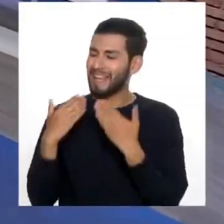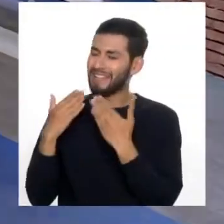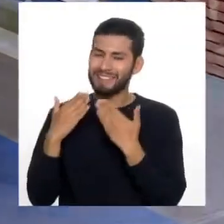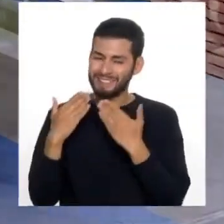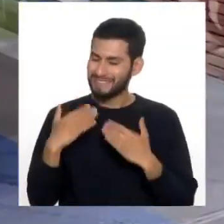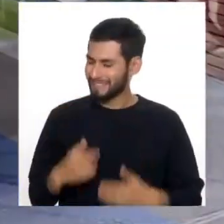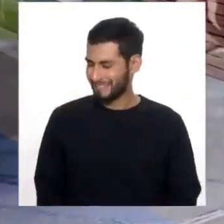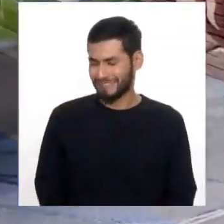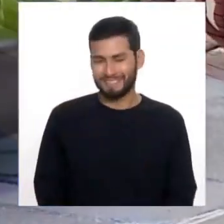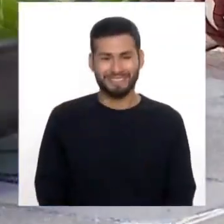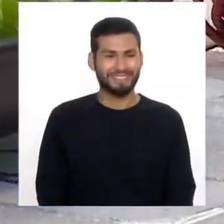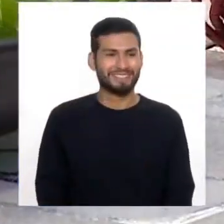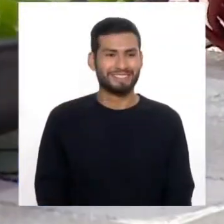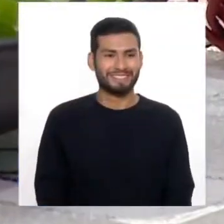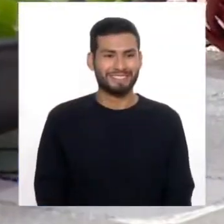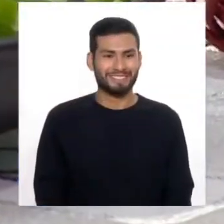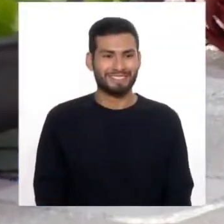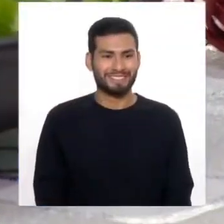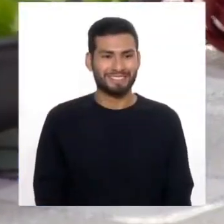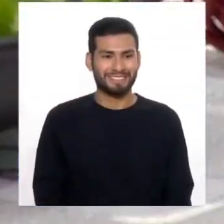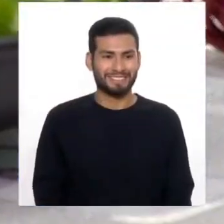José.